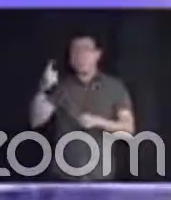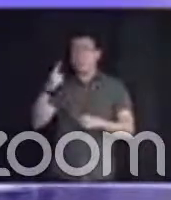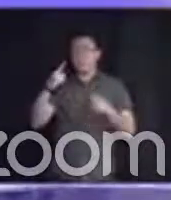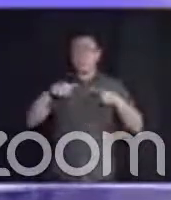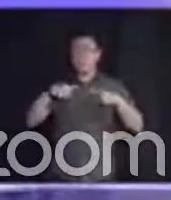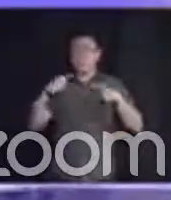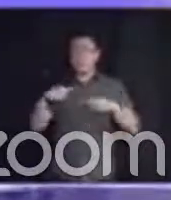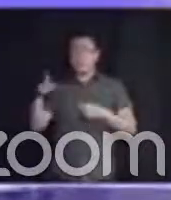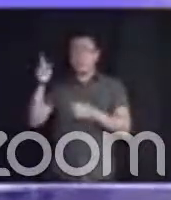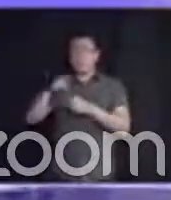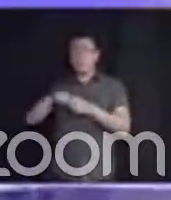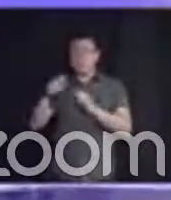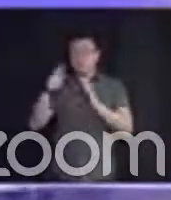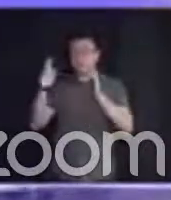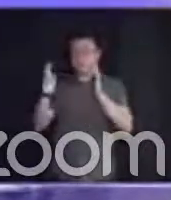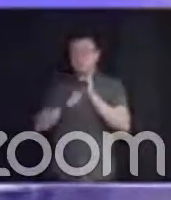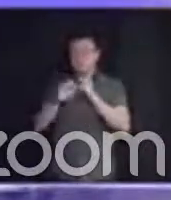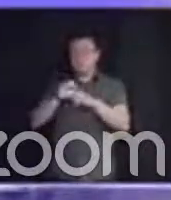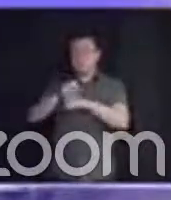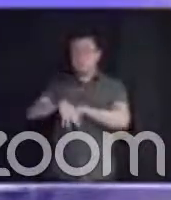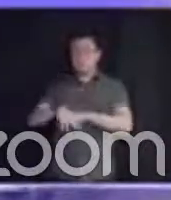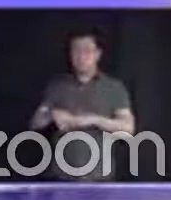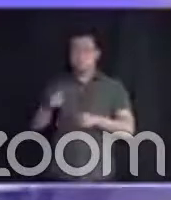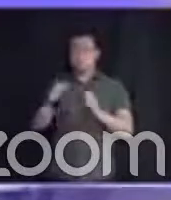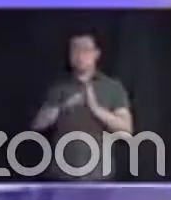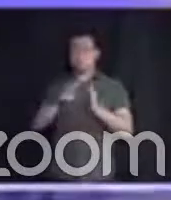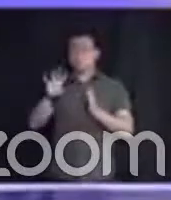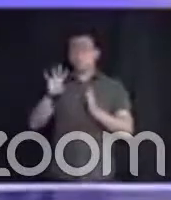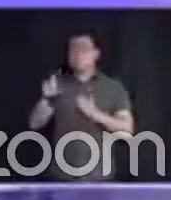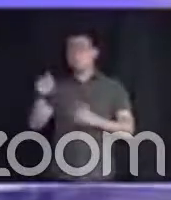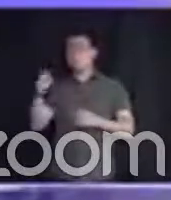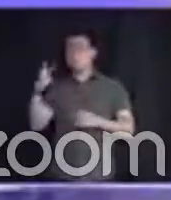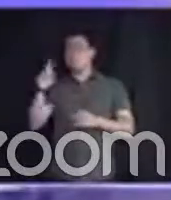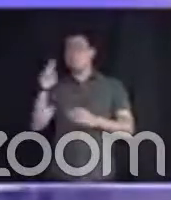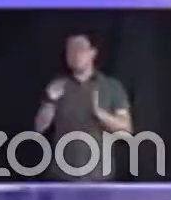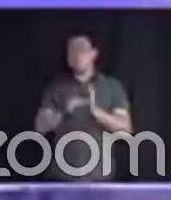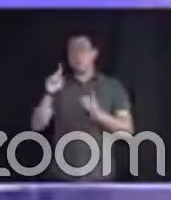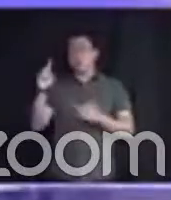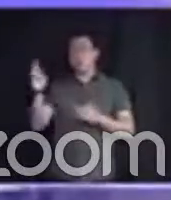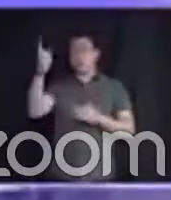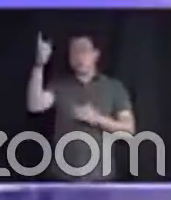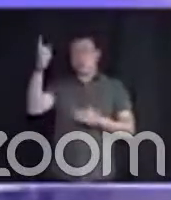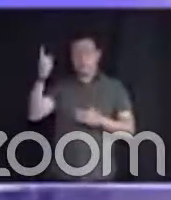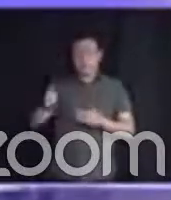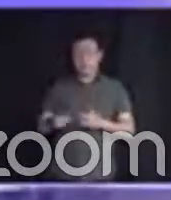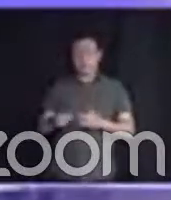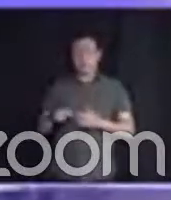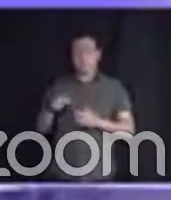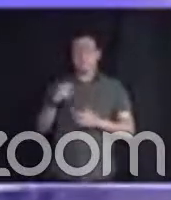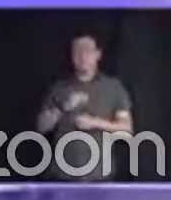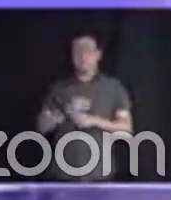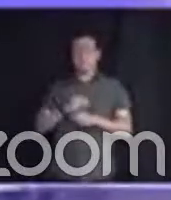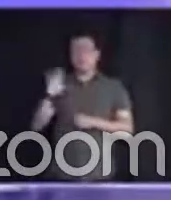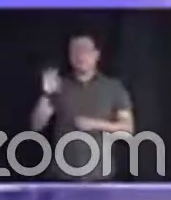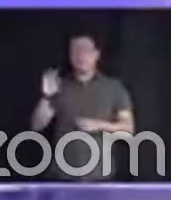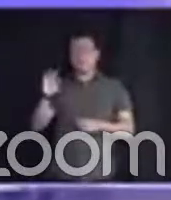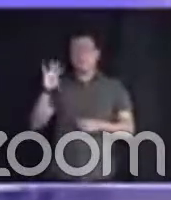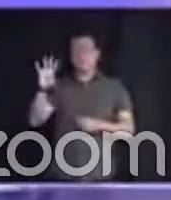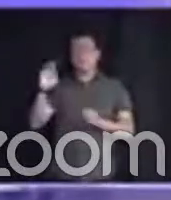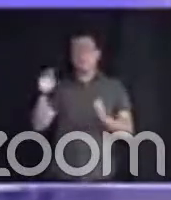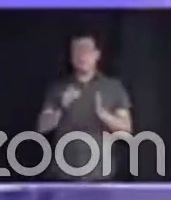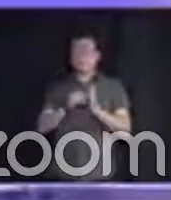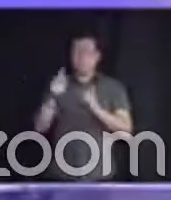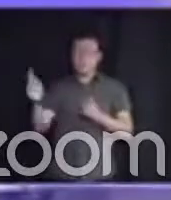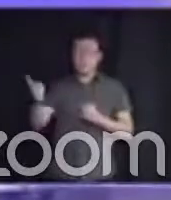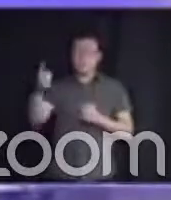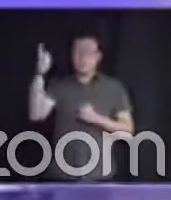año han afiliado a 41 personas. Y en el 2019 estaban promediando $22,000 de ganancias. Este año